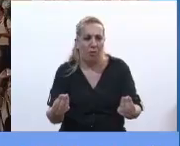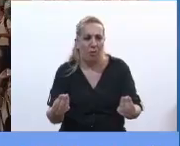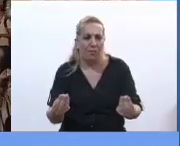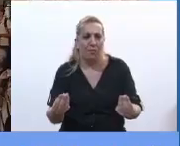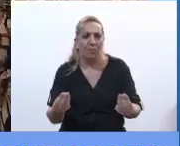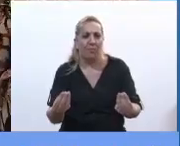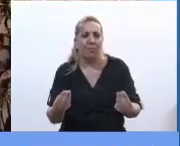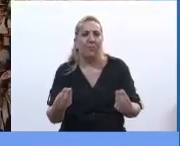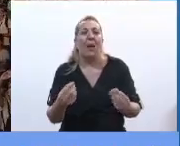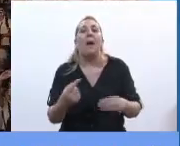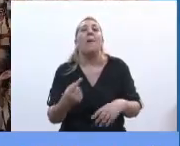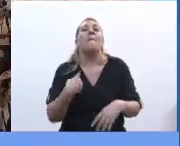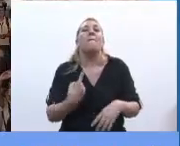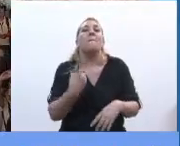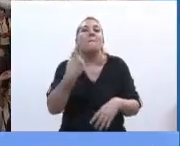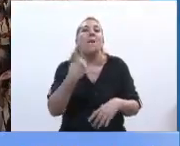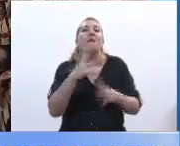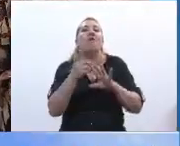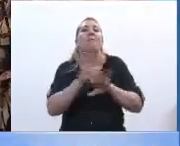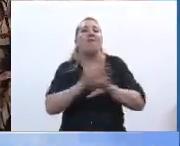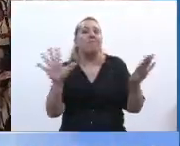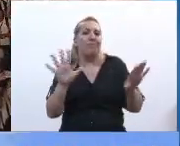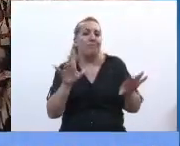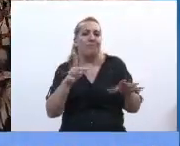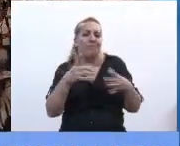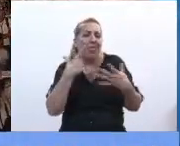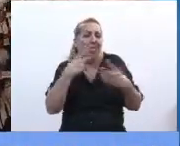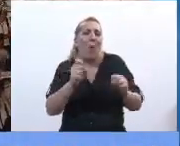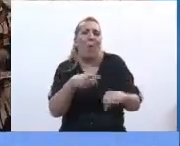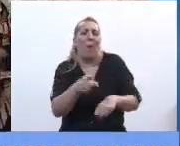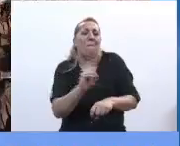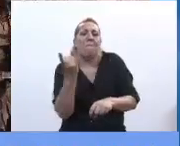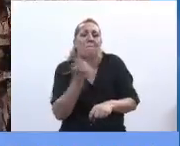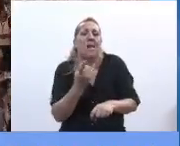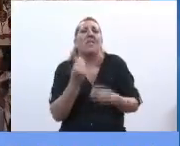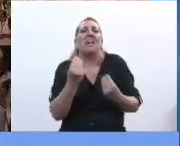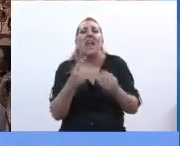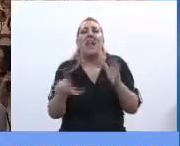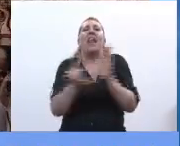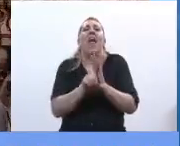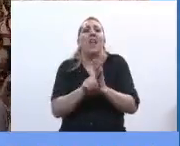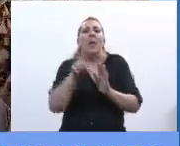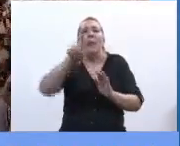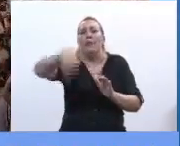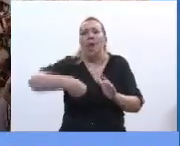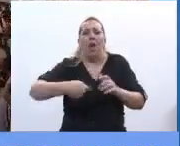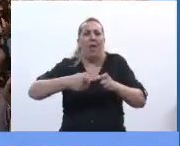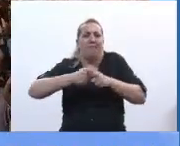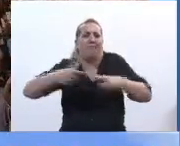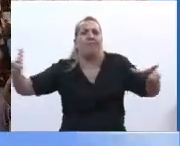y el primer mito que se derrumba es esto de que las leyes generan olas